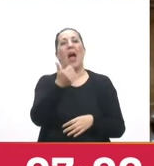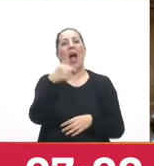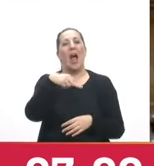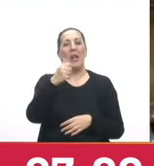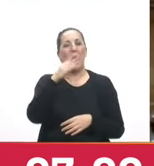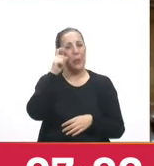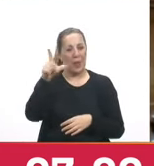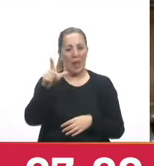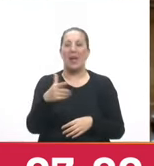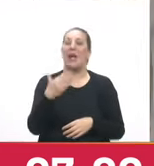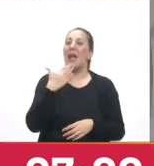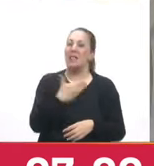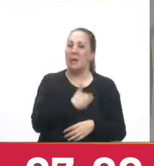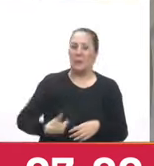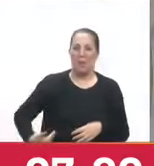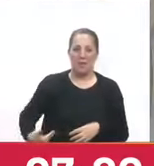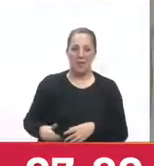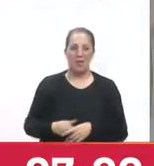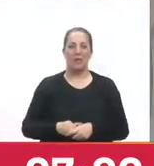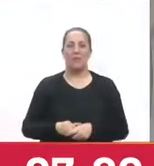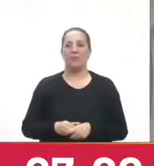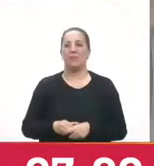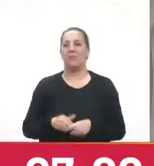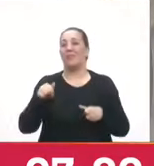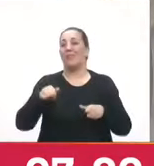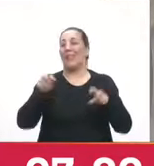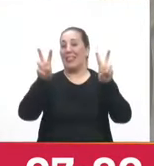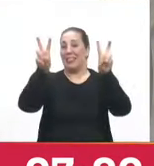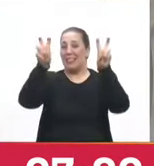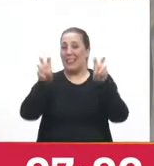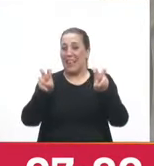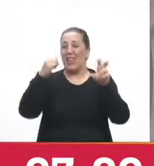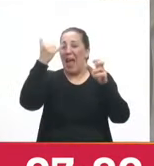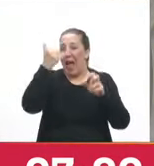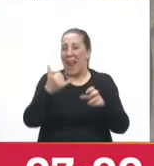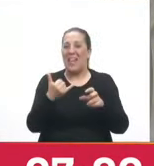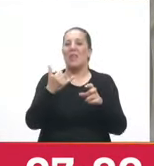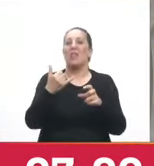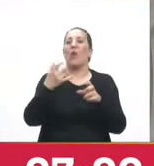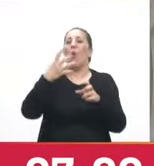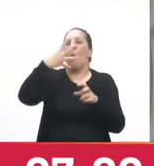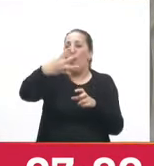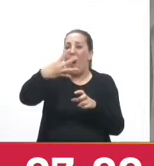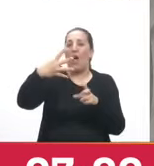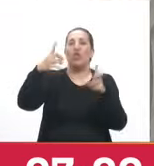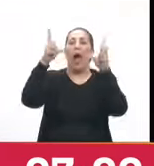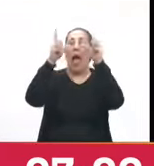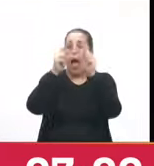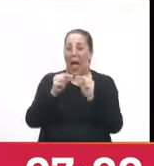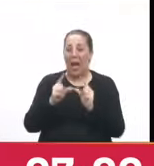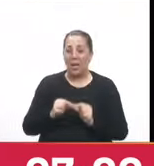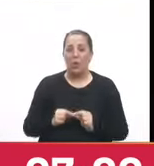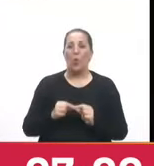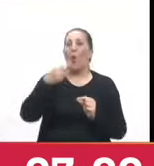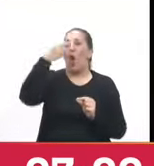de primero y segundo grado o sea sufrio modificaciones importantes Incluso en la jornada de y esto que está pasando en vivo y tres cositas más para descatar